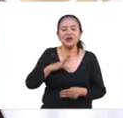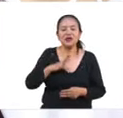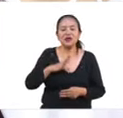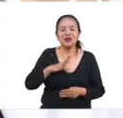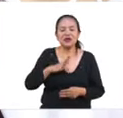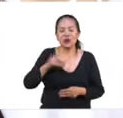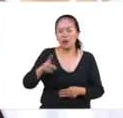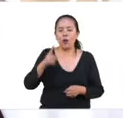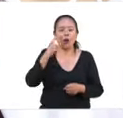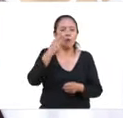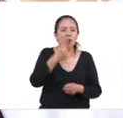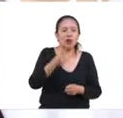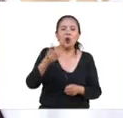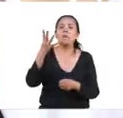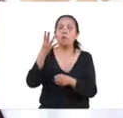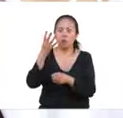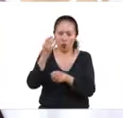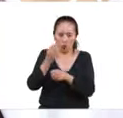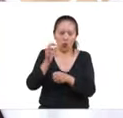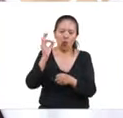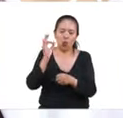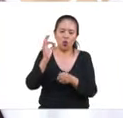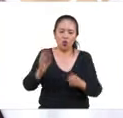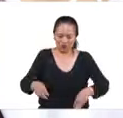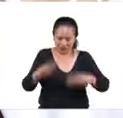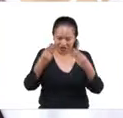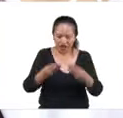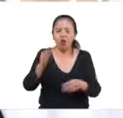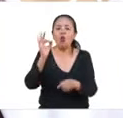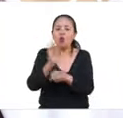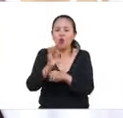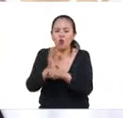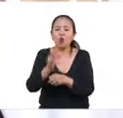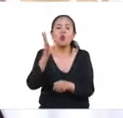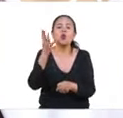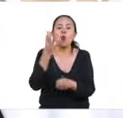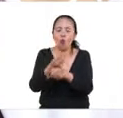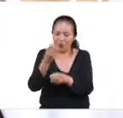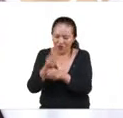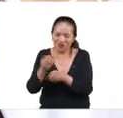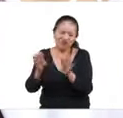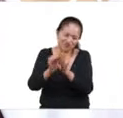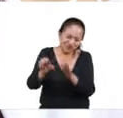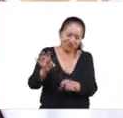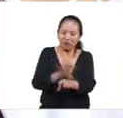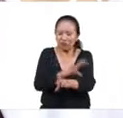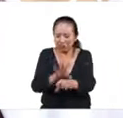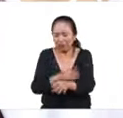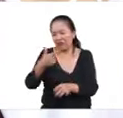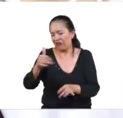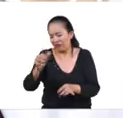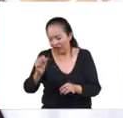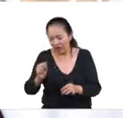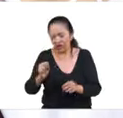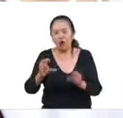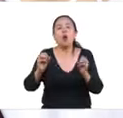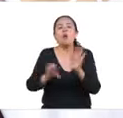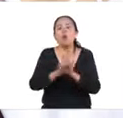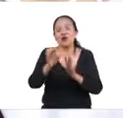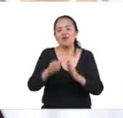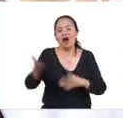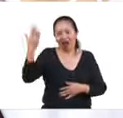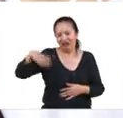principalmente a resolver los problemas de protección civil. Entonces, en algunos casos hay mercados que tenían